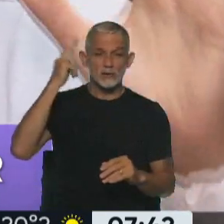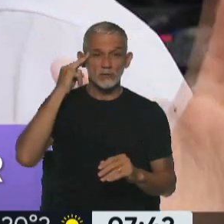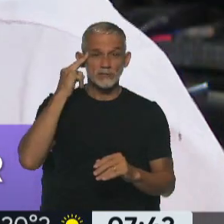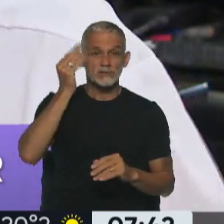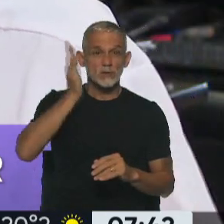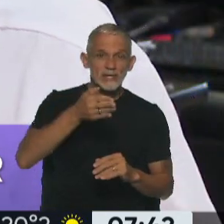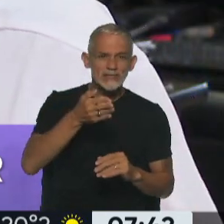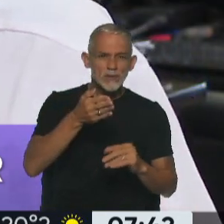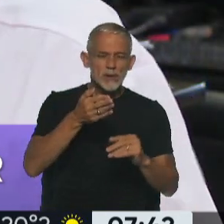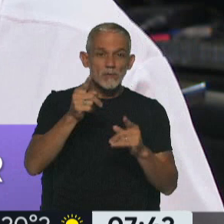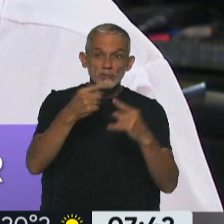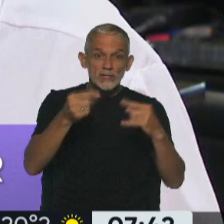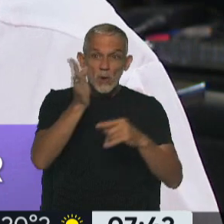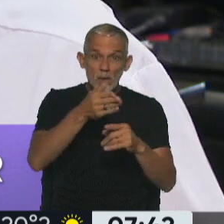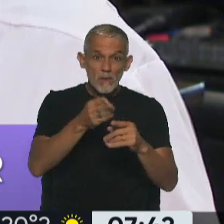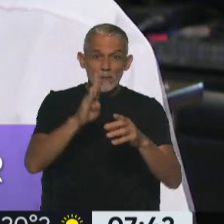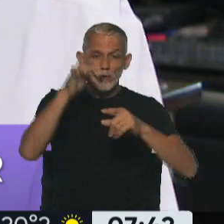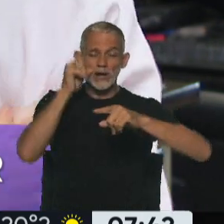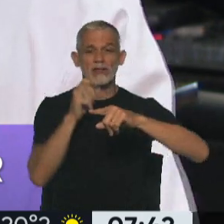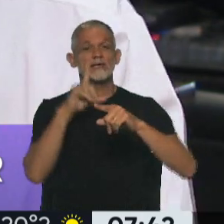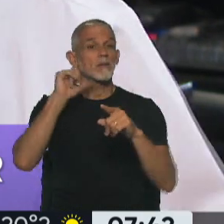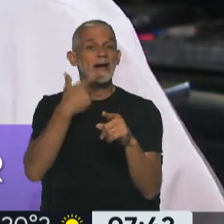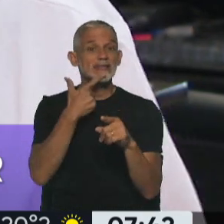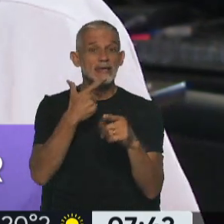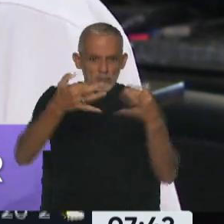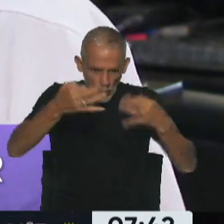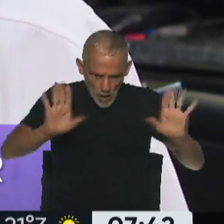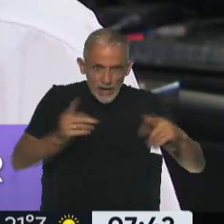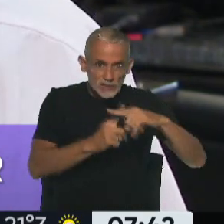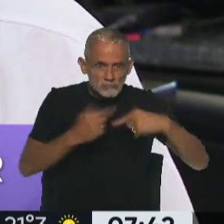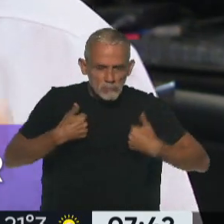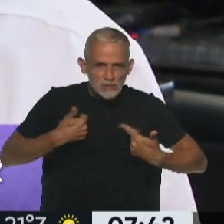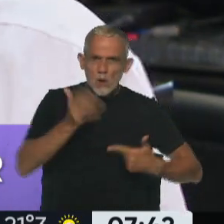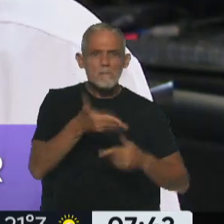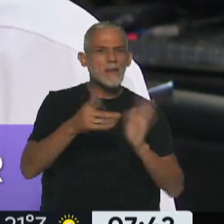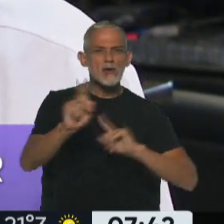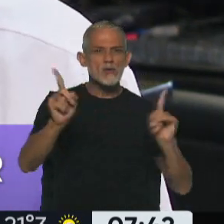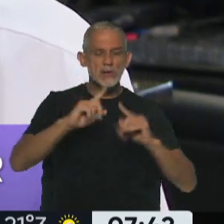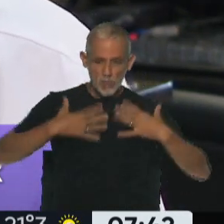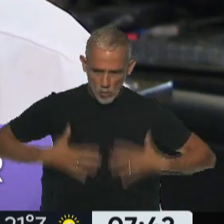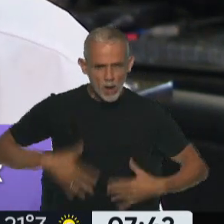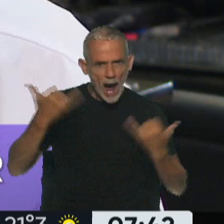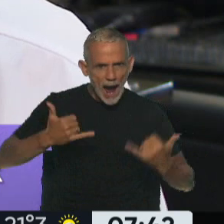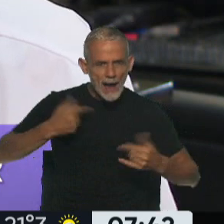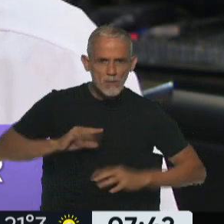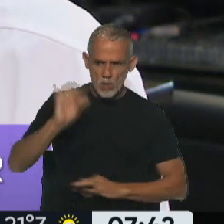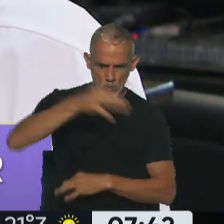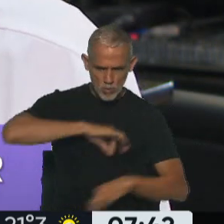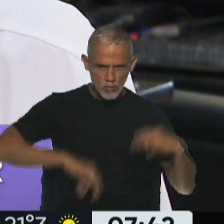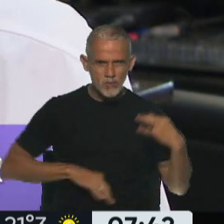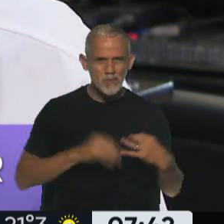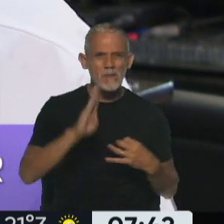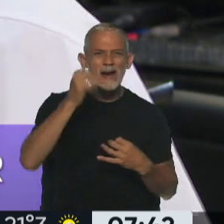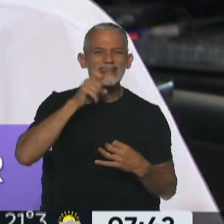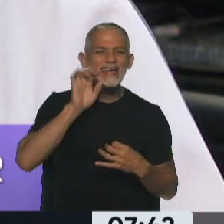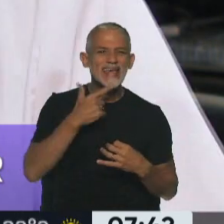99,999% de las bacterias son buenas de hecho en todo nuestro cuerpo tenemos bacterias eh Y lo que nosotros hacemos Es justamente estudiar